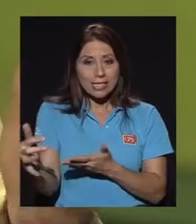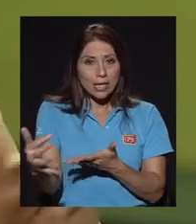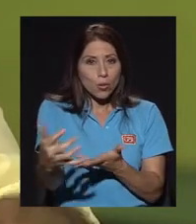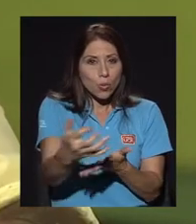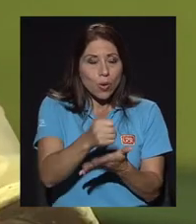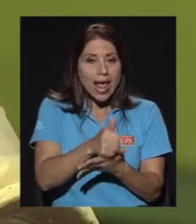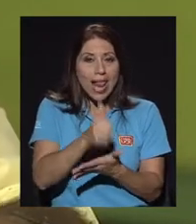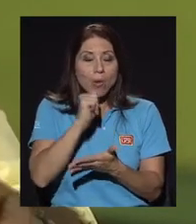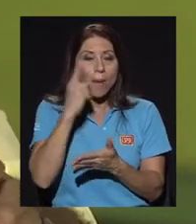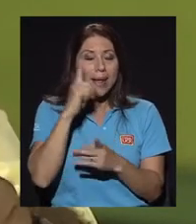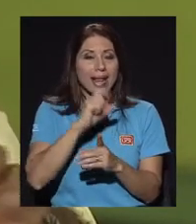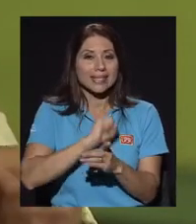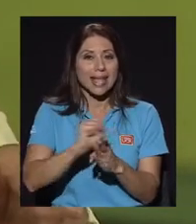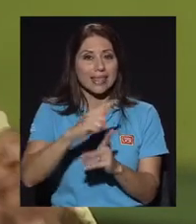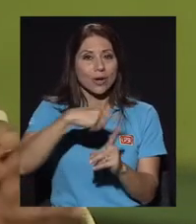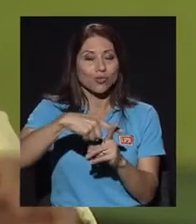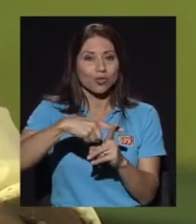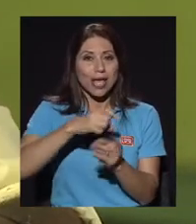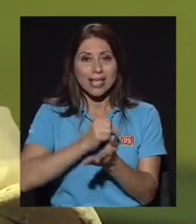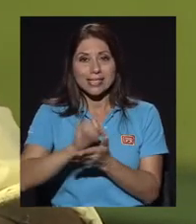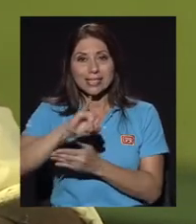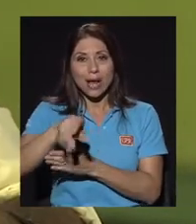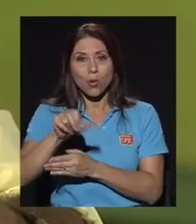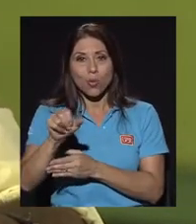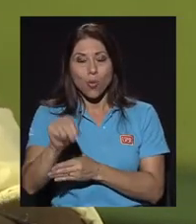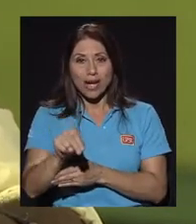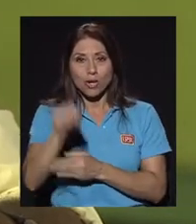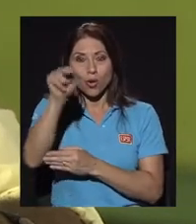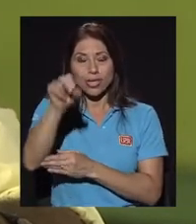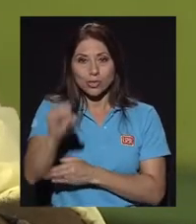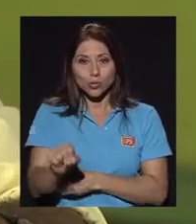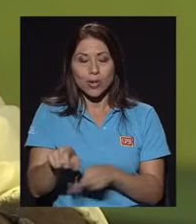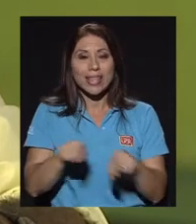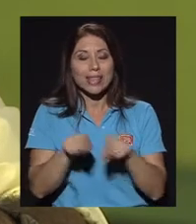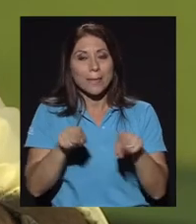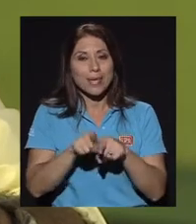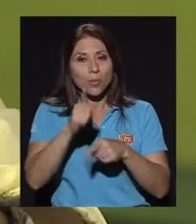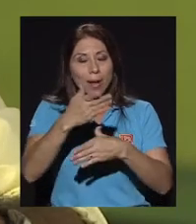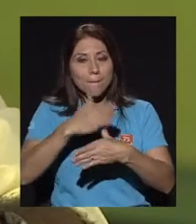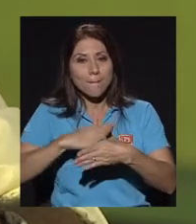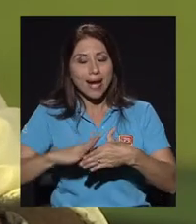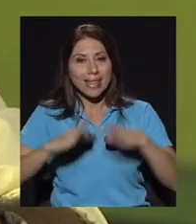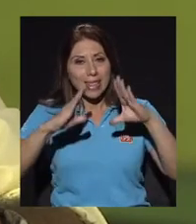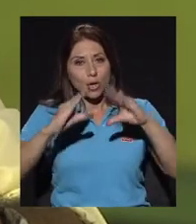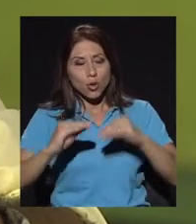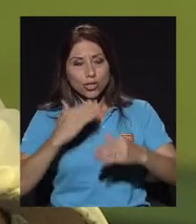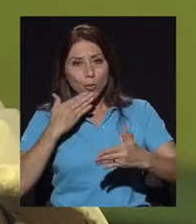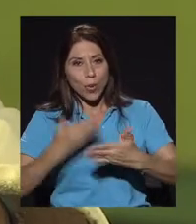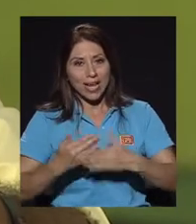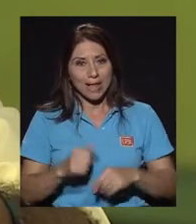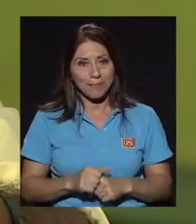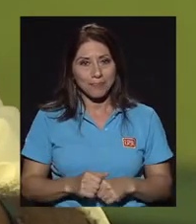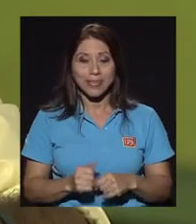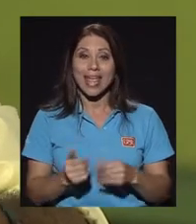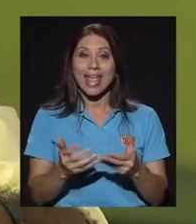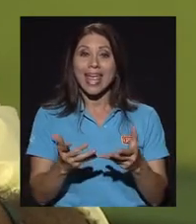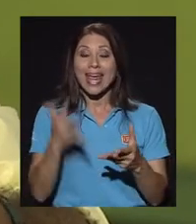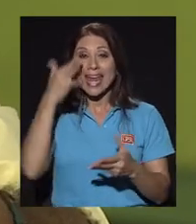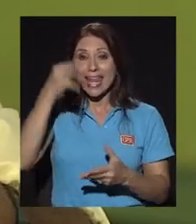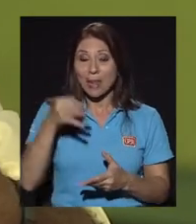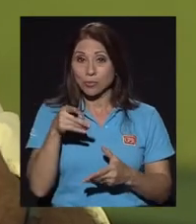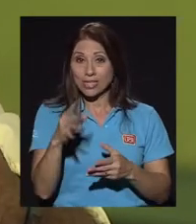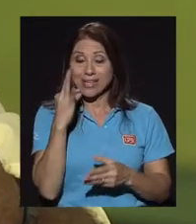Cruz y los San Juanes Norte y Sur y parte de Nochebuena. Creemos también que esta finca se puede